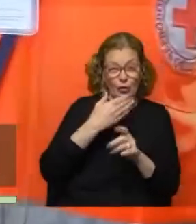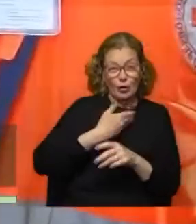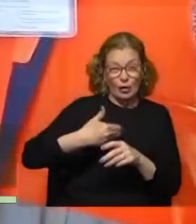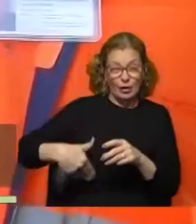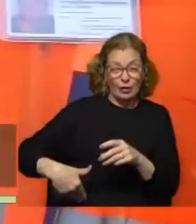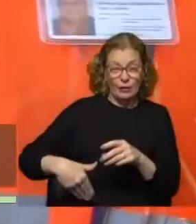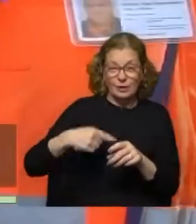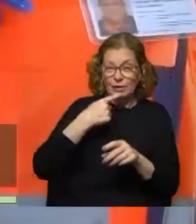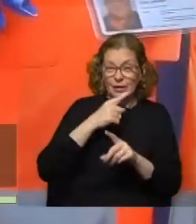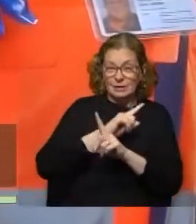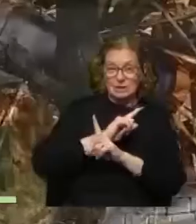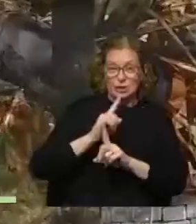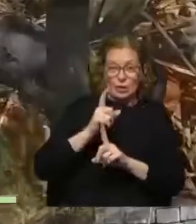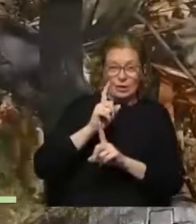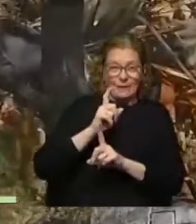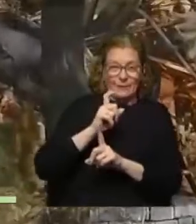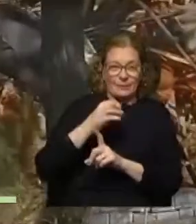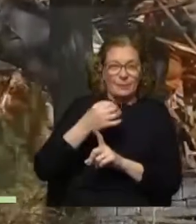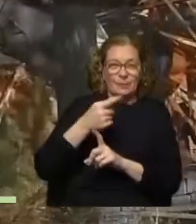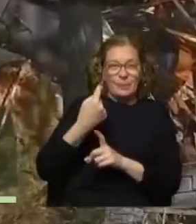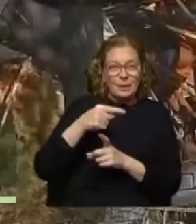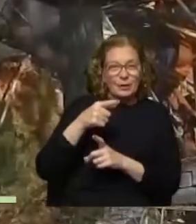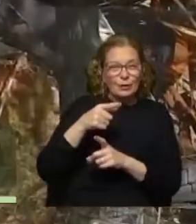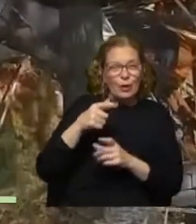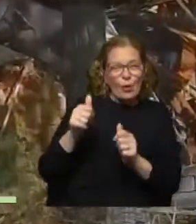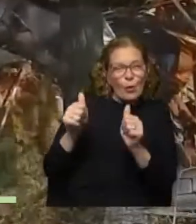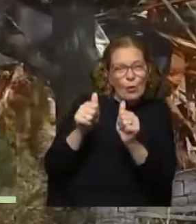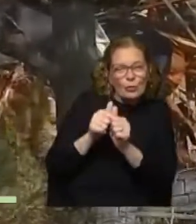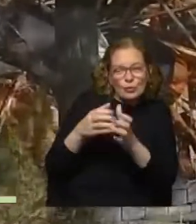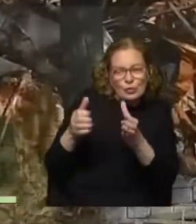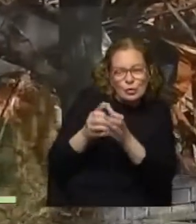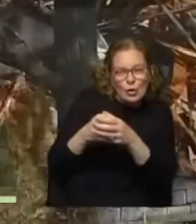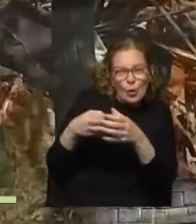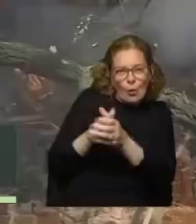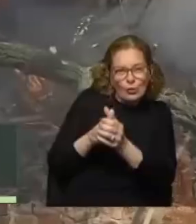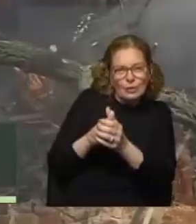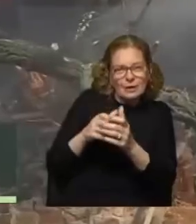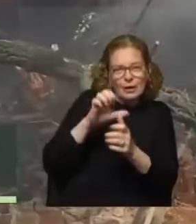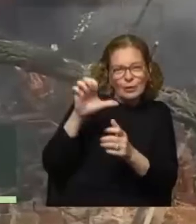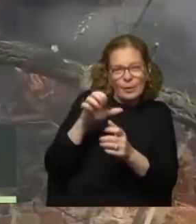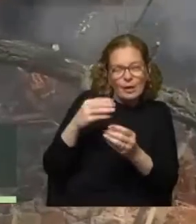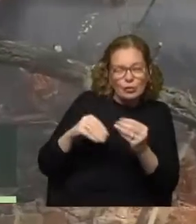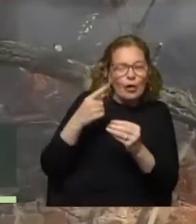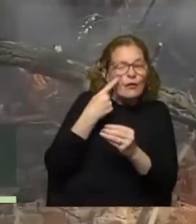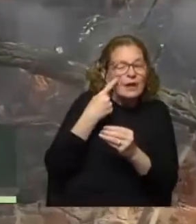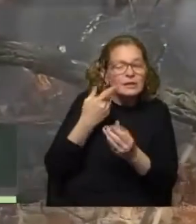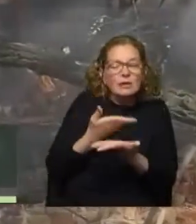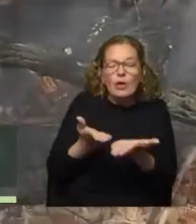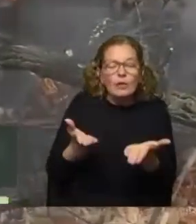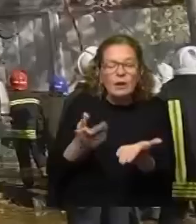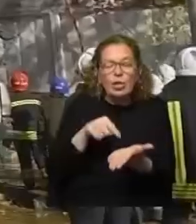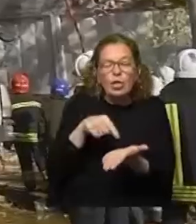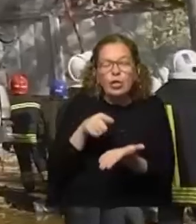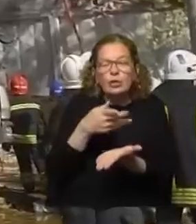Terán niega rotundamente pero afirmó que los estados miembros de la Unión Europea han pedido que se reúna toda evidencia disponible para